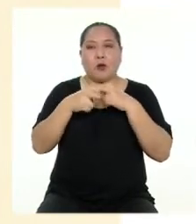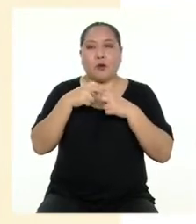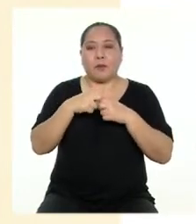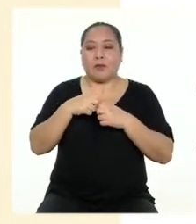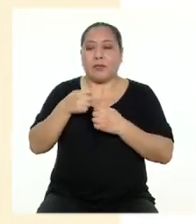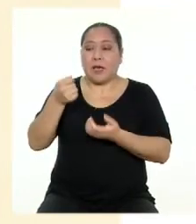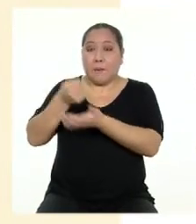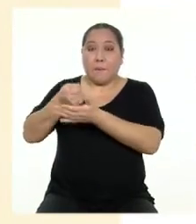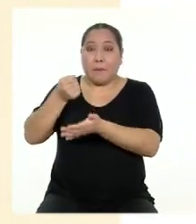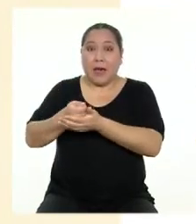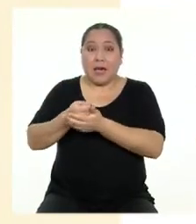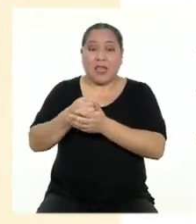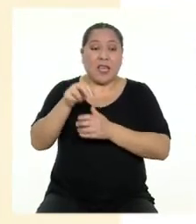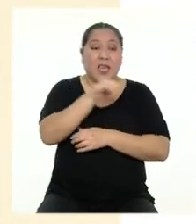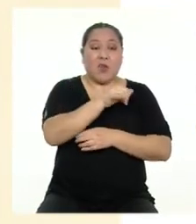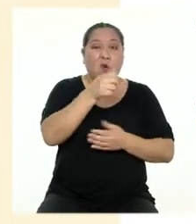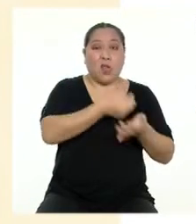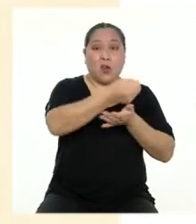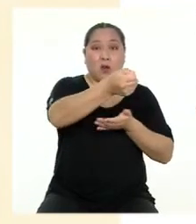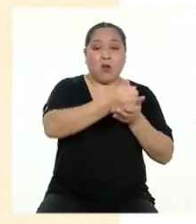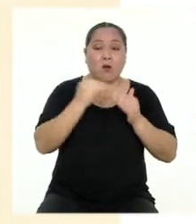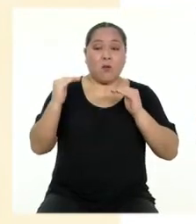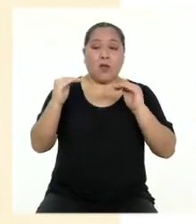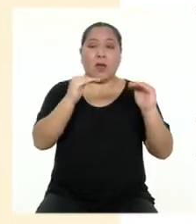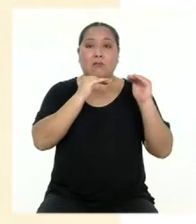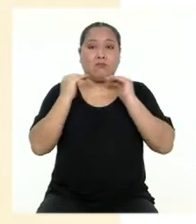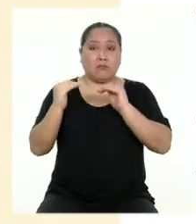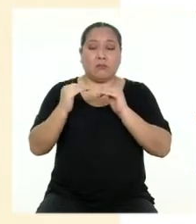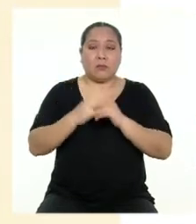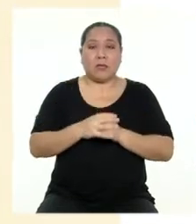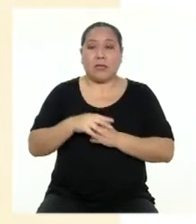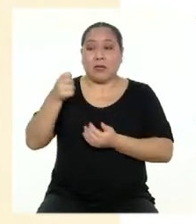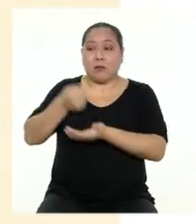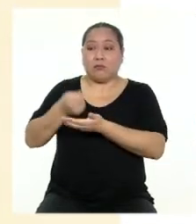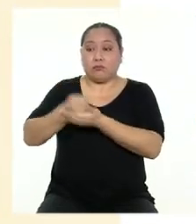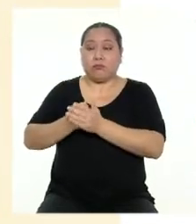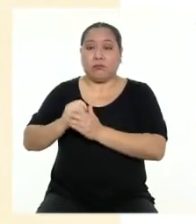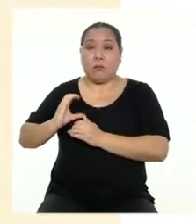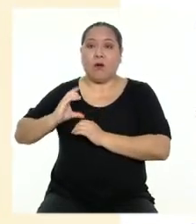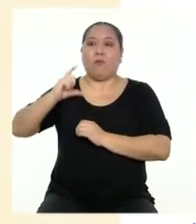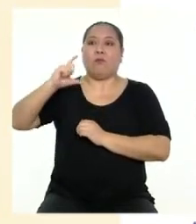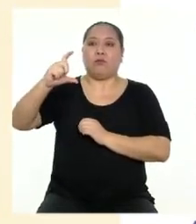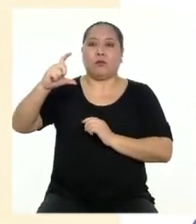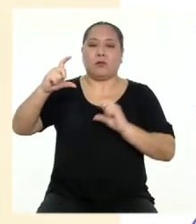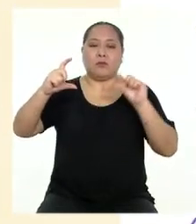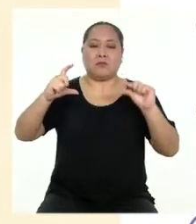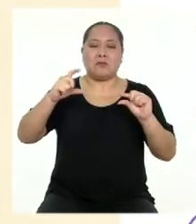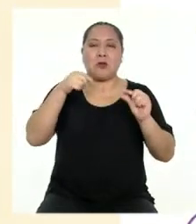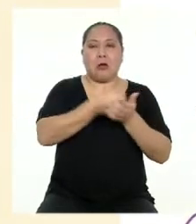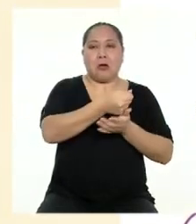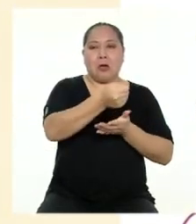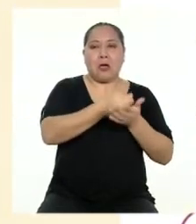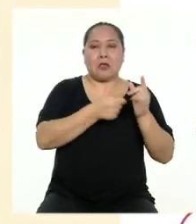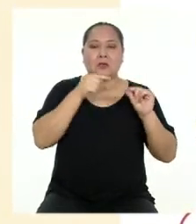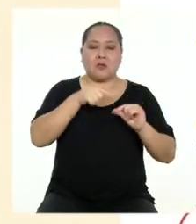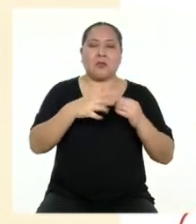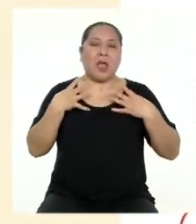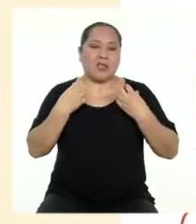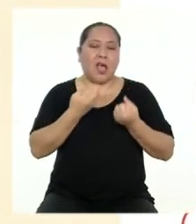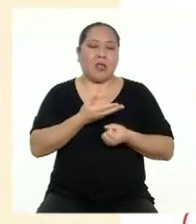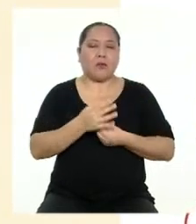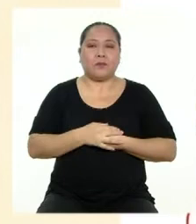sucedería si después de elaborarlo ven que los gastos de su familia son mayores que sus ingresos? No tienen por qué preocuparse.